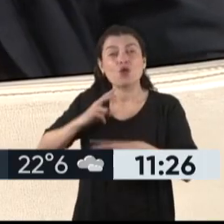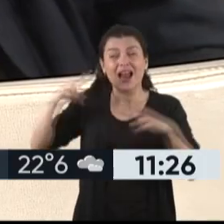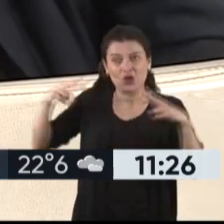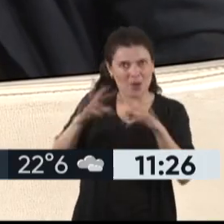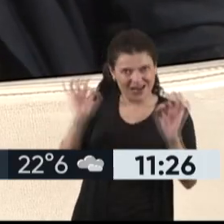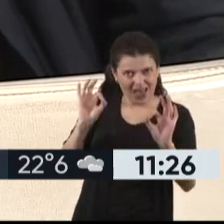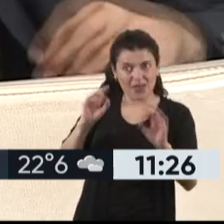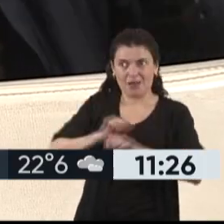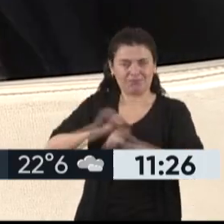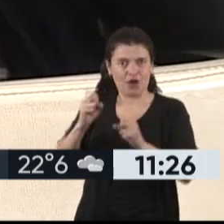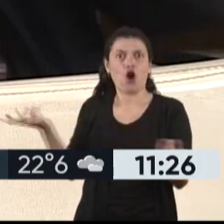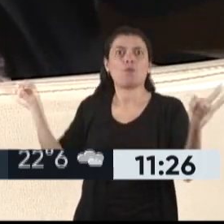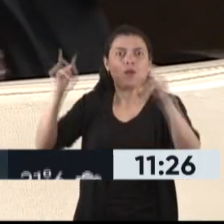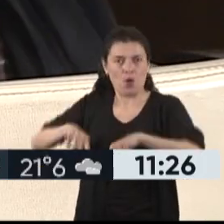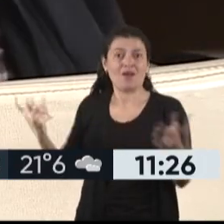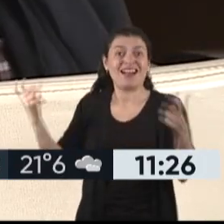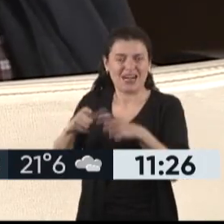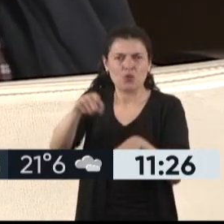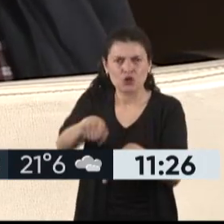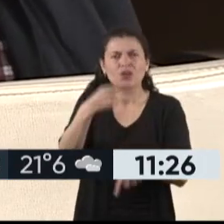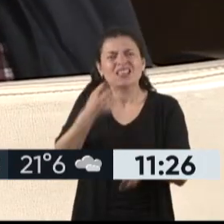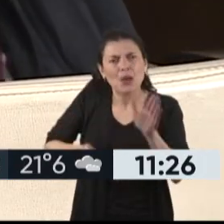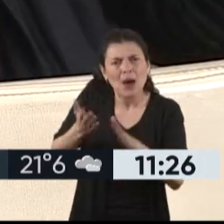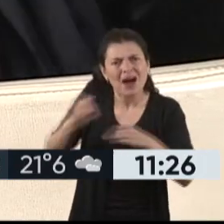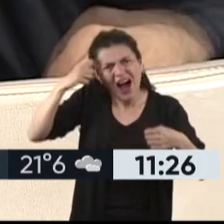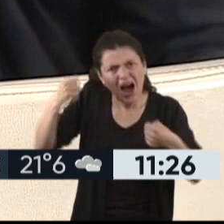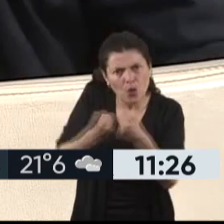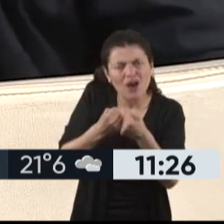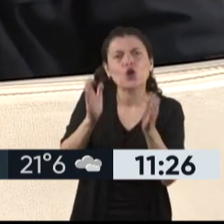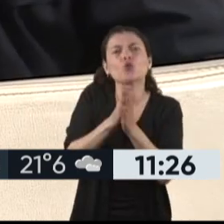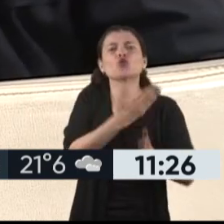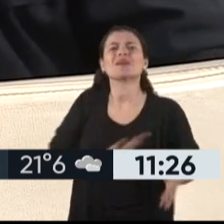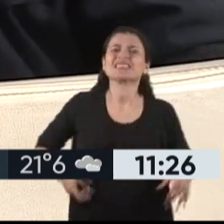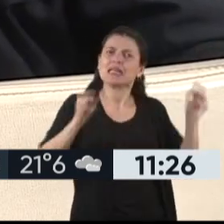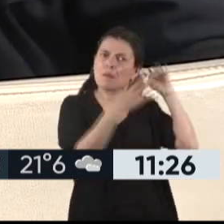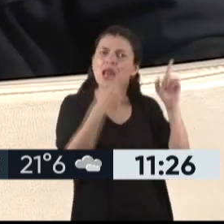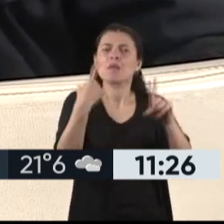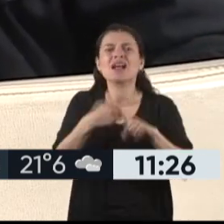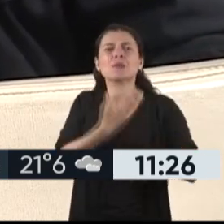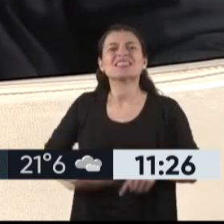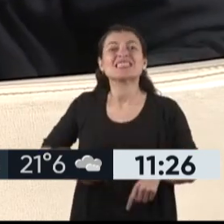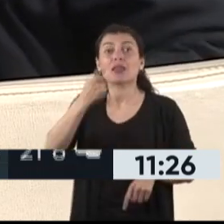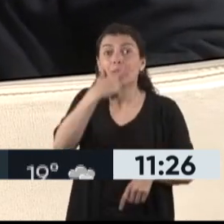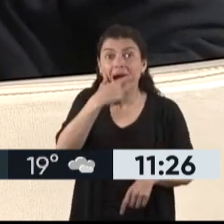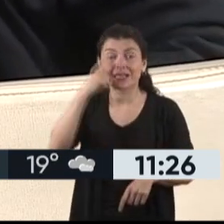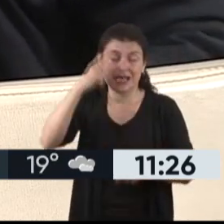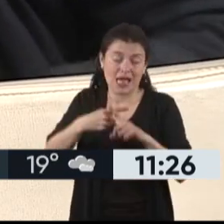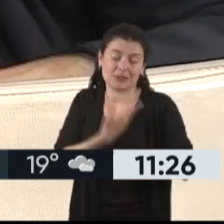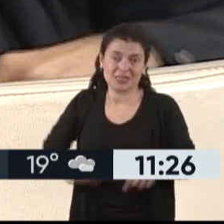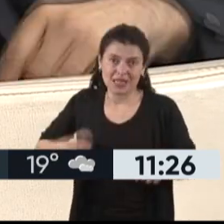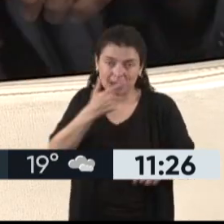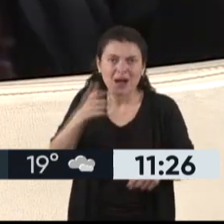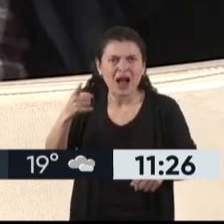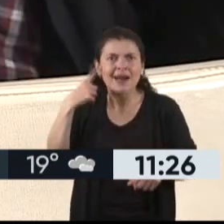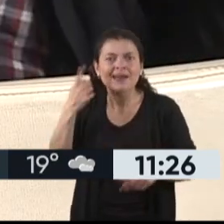por parte del expresidente Macri para con el presidente Milei que tengan que ver con, se ha sugerido en los últimos días luego